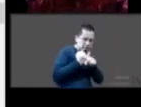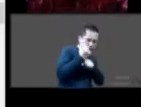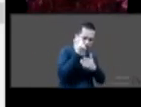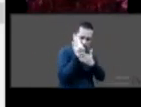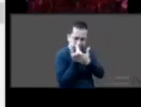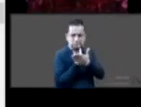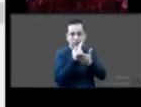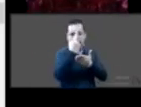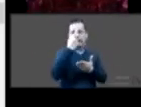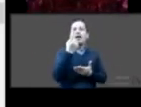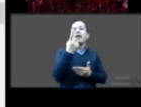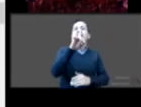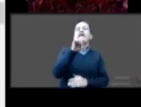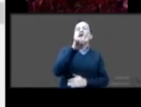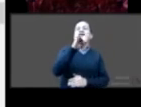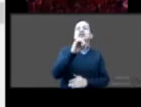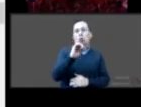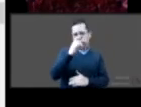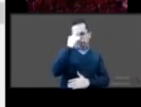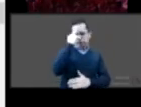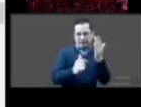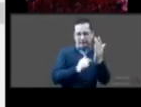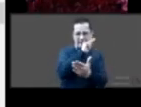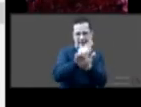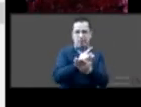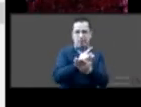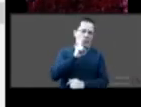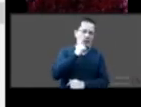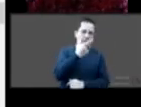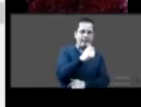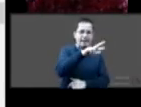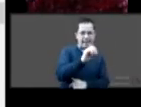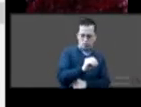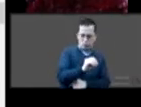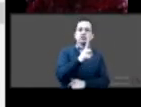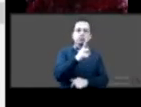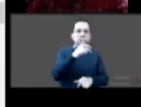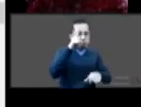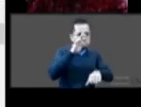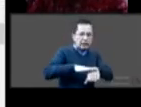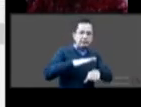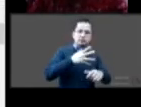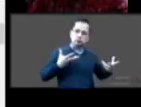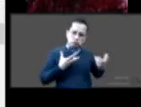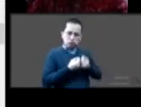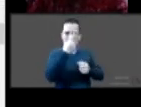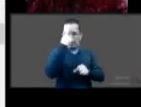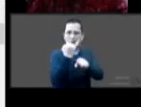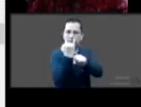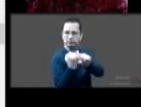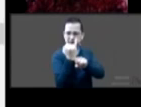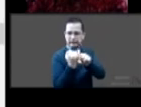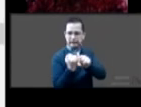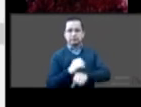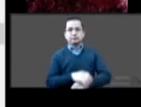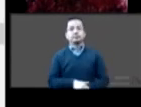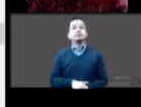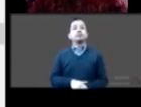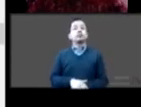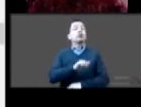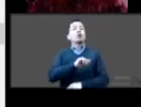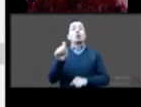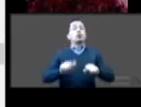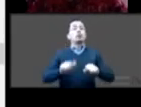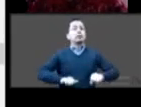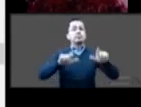la investigación. La siguiente, por favor. La siguiente. Esta unidad